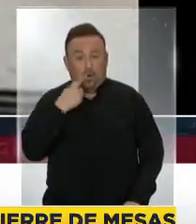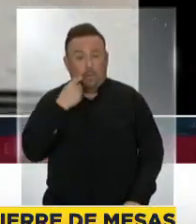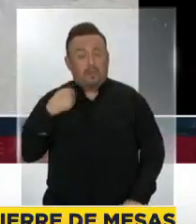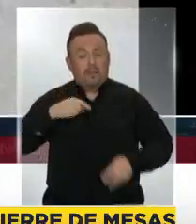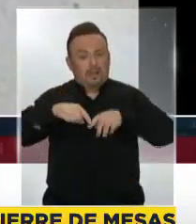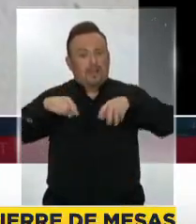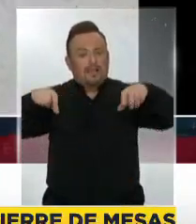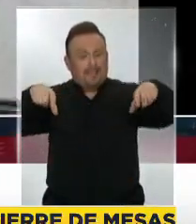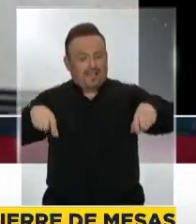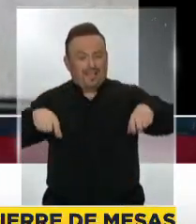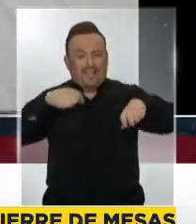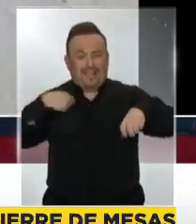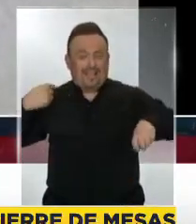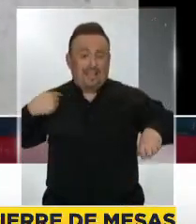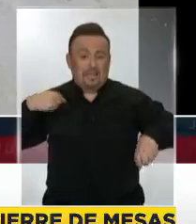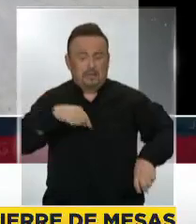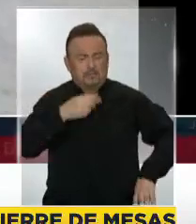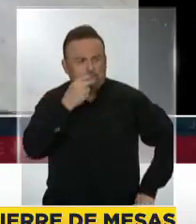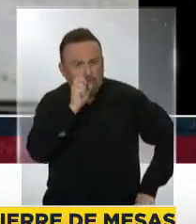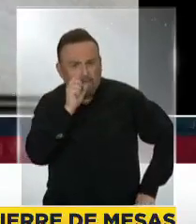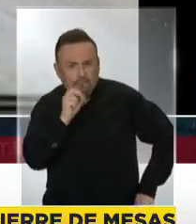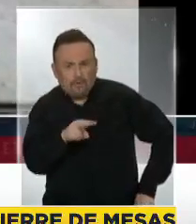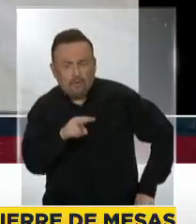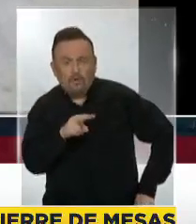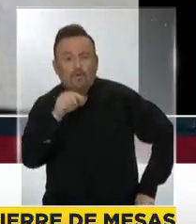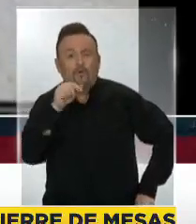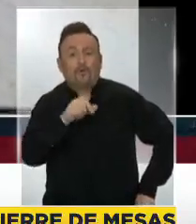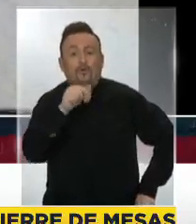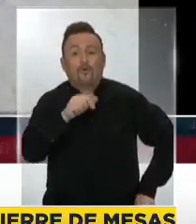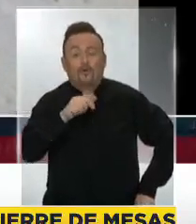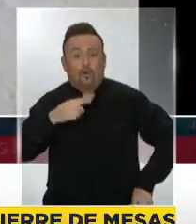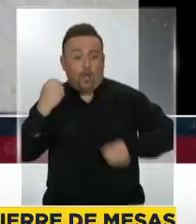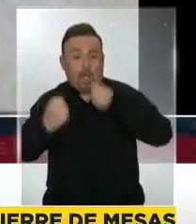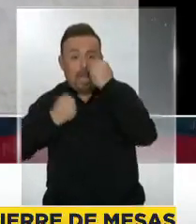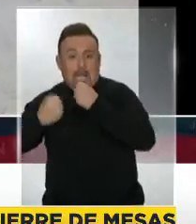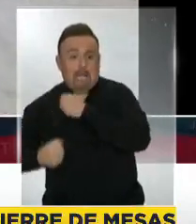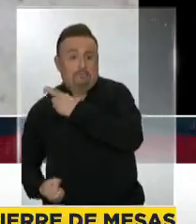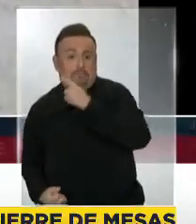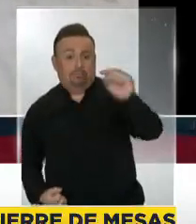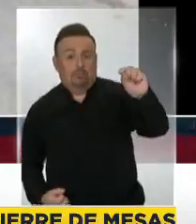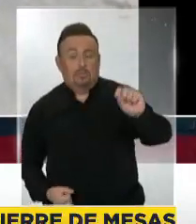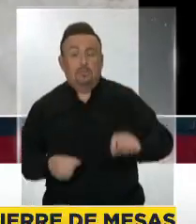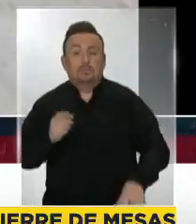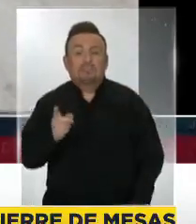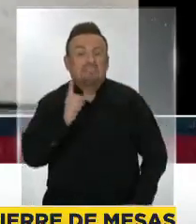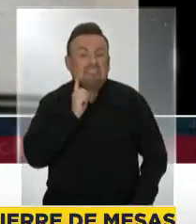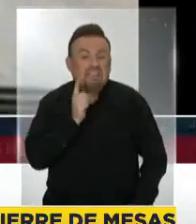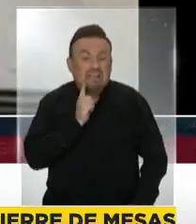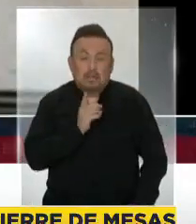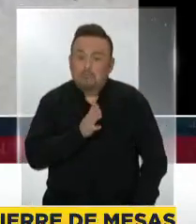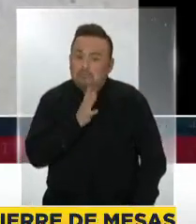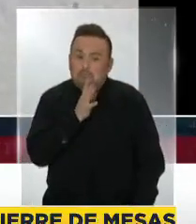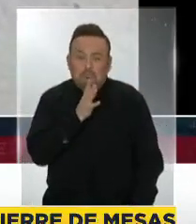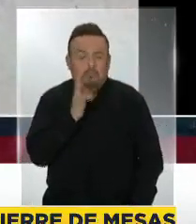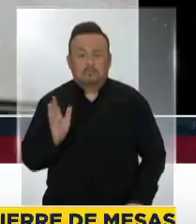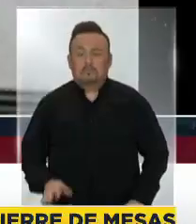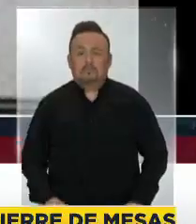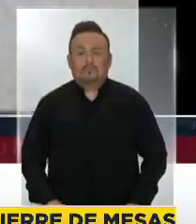cancha y vimos ya cuando estaban ya arrancando, pero específicamente quiénes eran no sabemos,